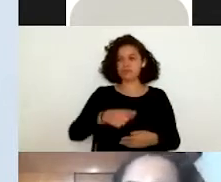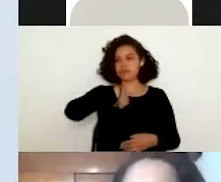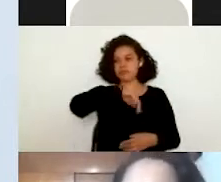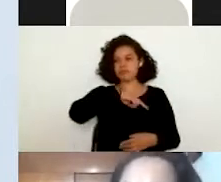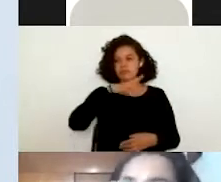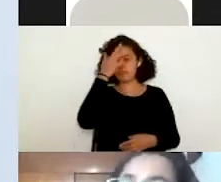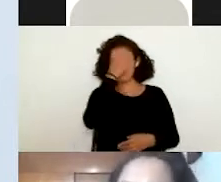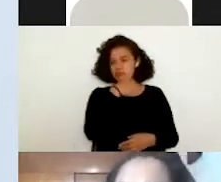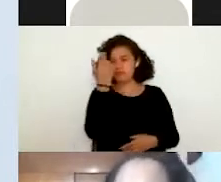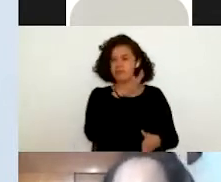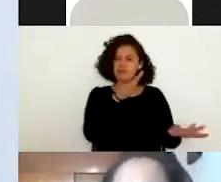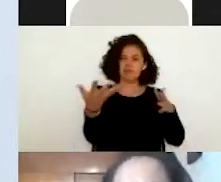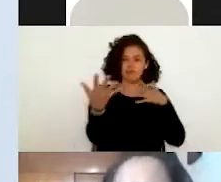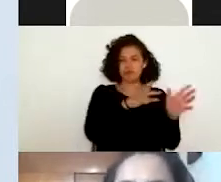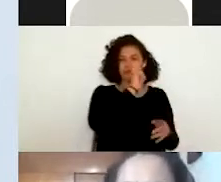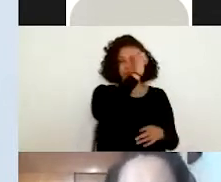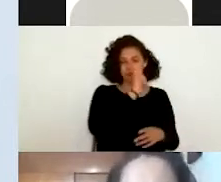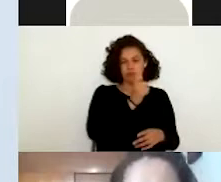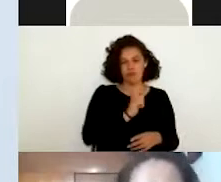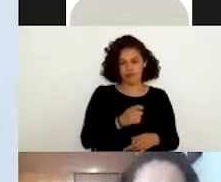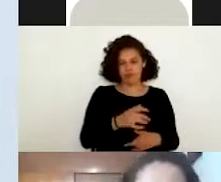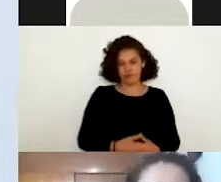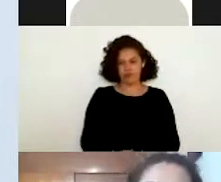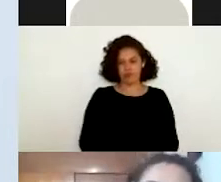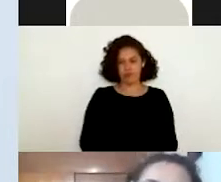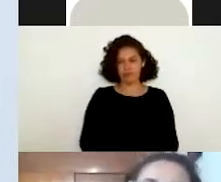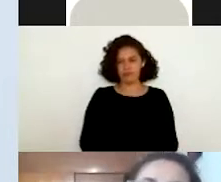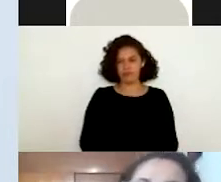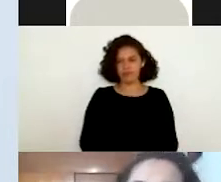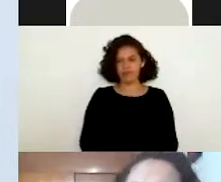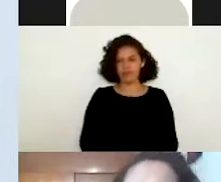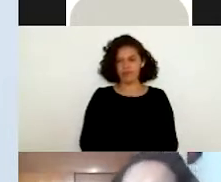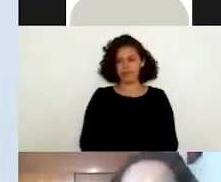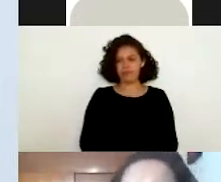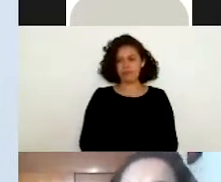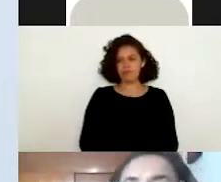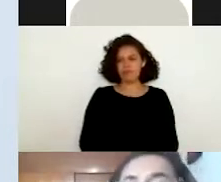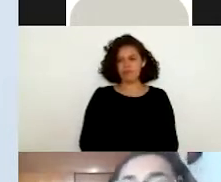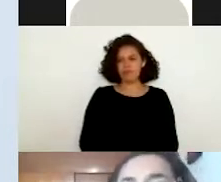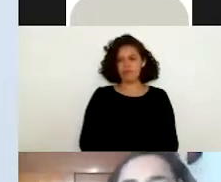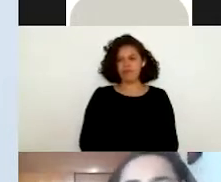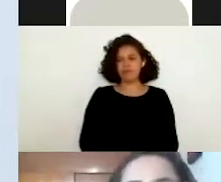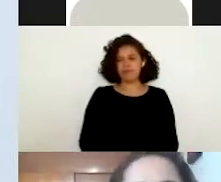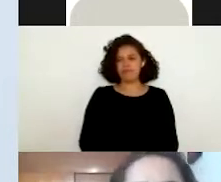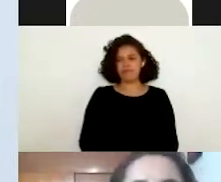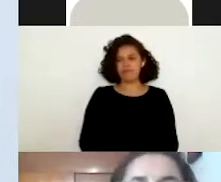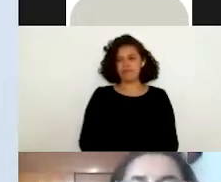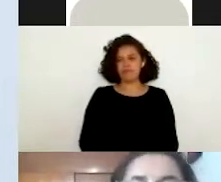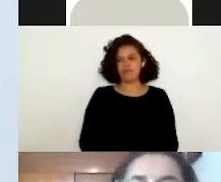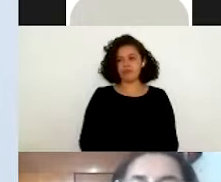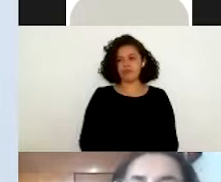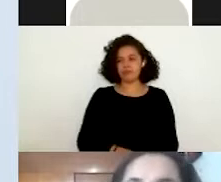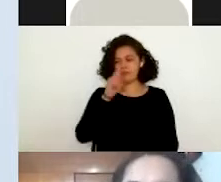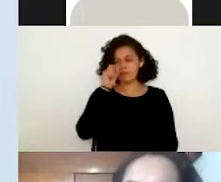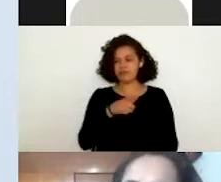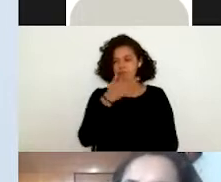entendemos por eso, vamos a ir revisando qué entendemos por esos conceptos, ¿no? Además, nos piden que un proyecto tenga un